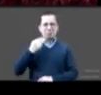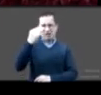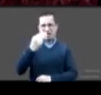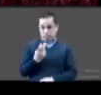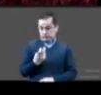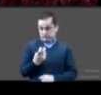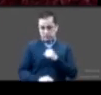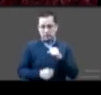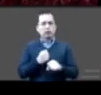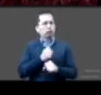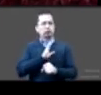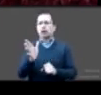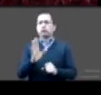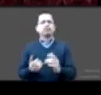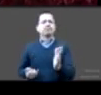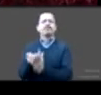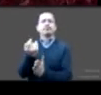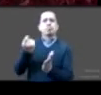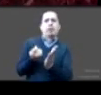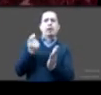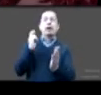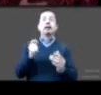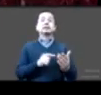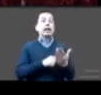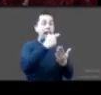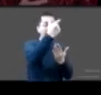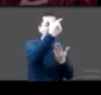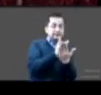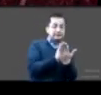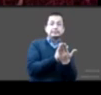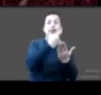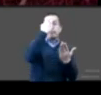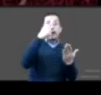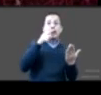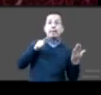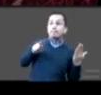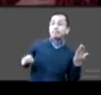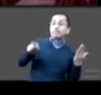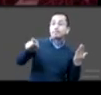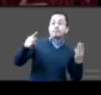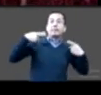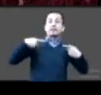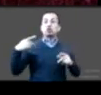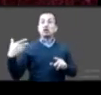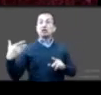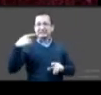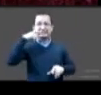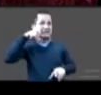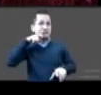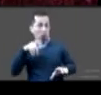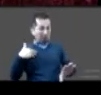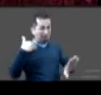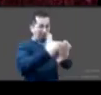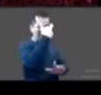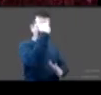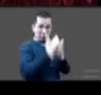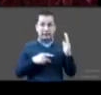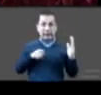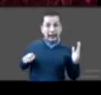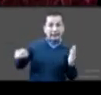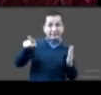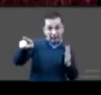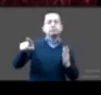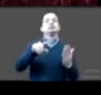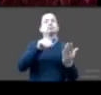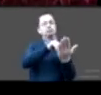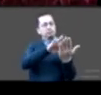agresores sexuales, ¿no? Está construyendo, se está naciendo, ¿no? Pero vamos a